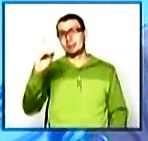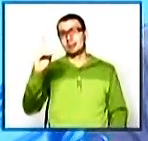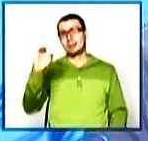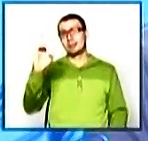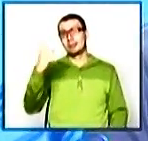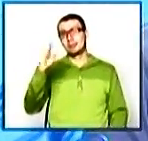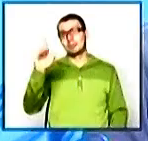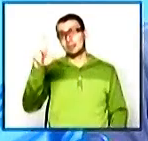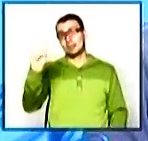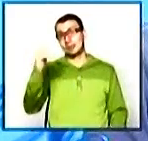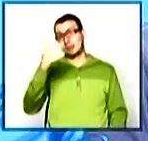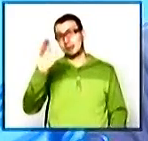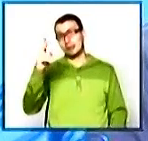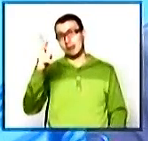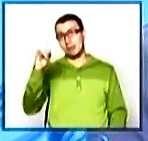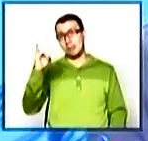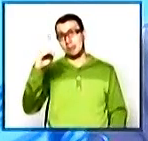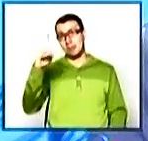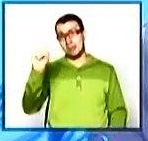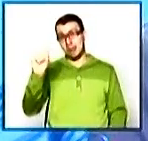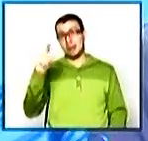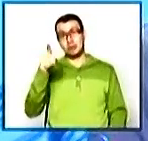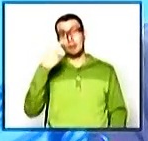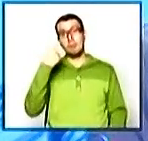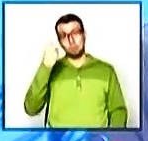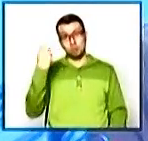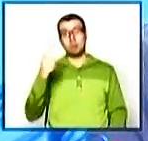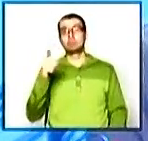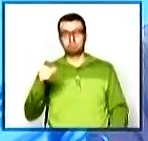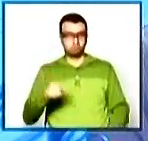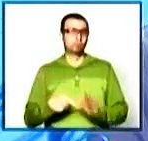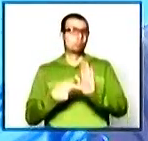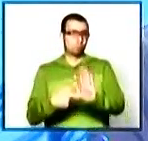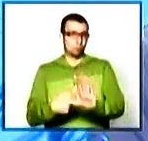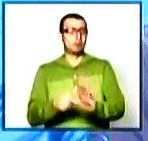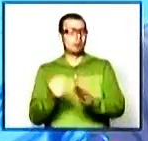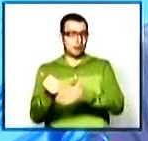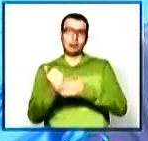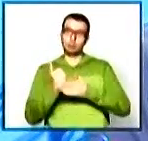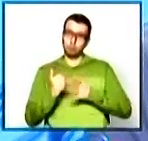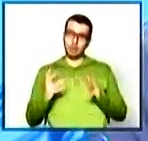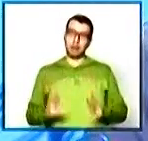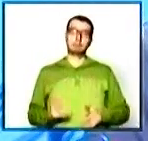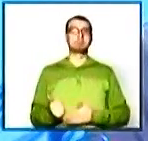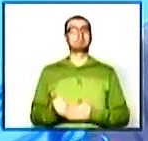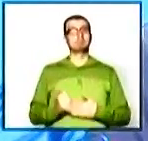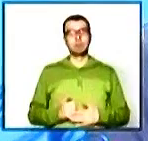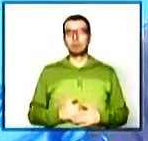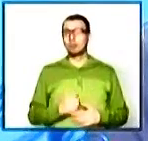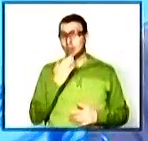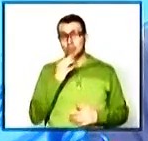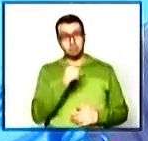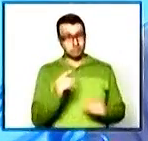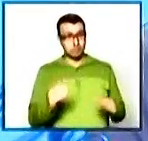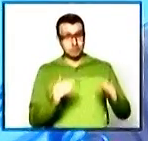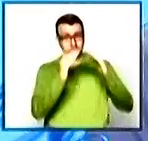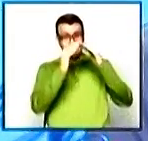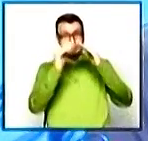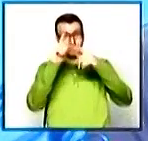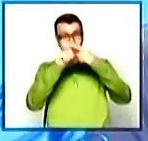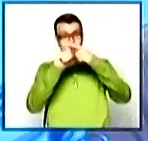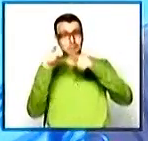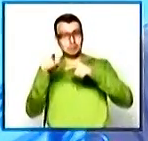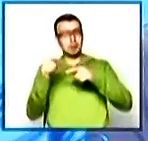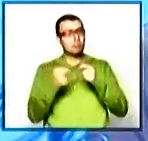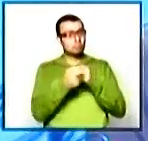un complemento grande en el manejo de los pacientes en nuestro parque médico en Pereira, en Dos Quebradas, a media cuadra de la iglesia de